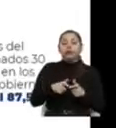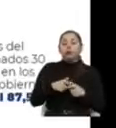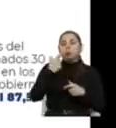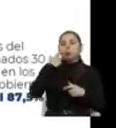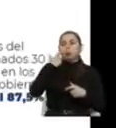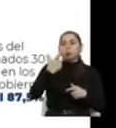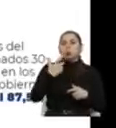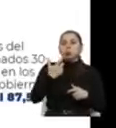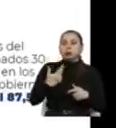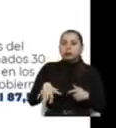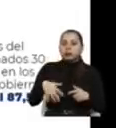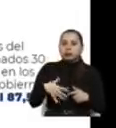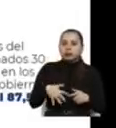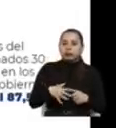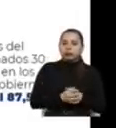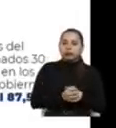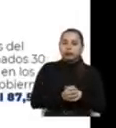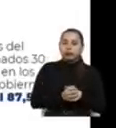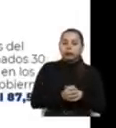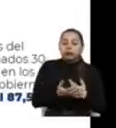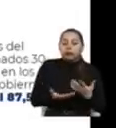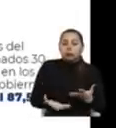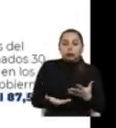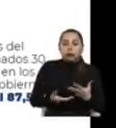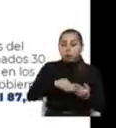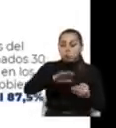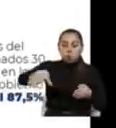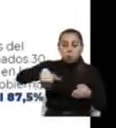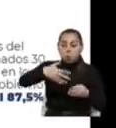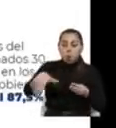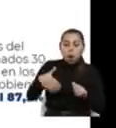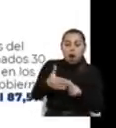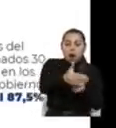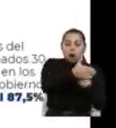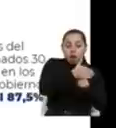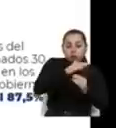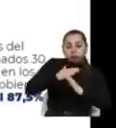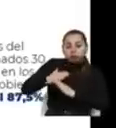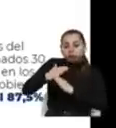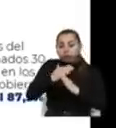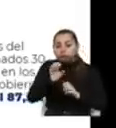escandalosa, y que si no hay seguridad para los firmantes,